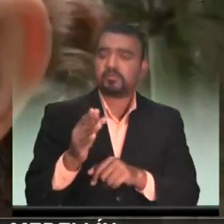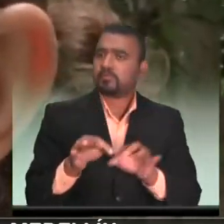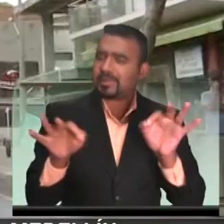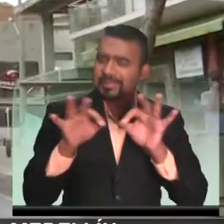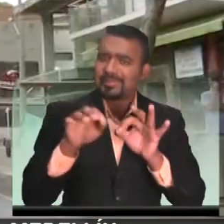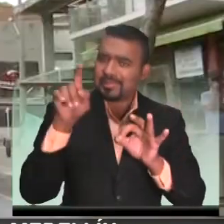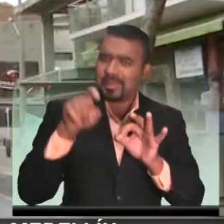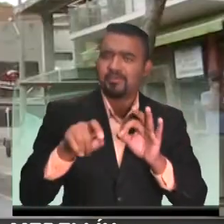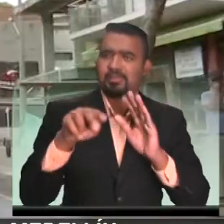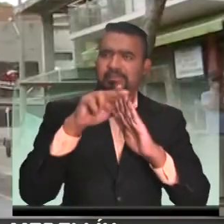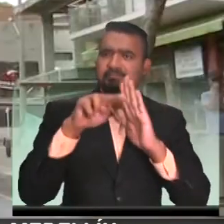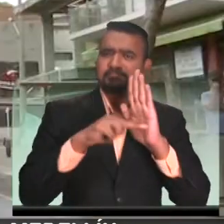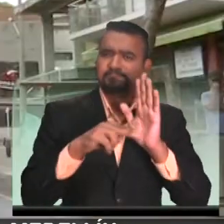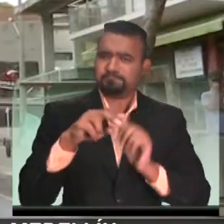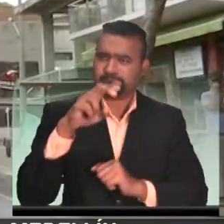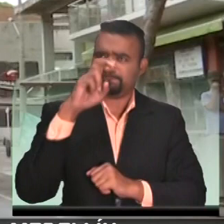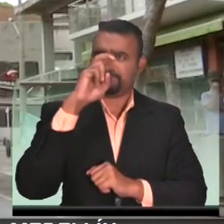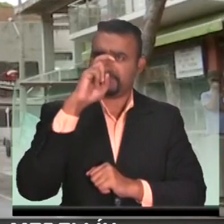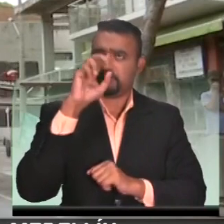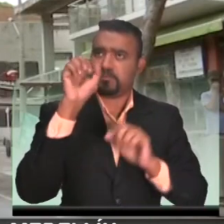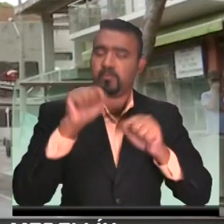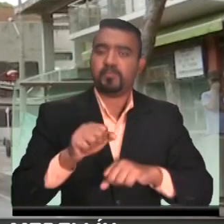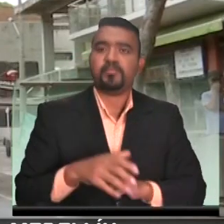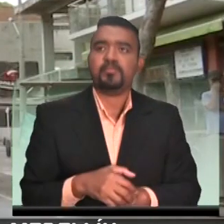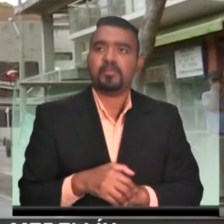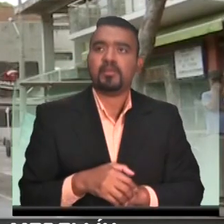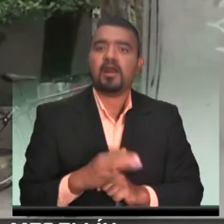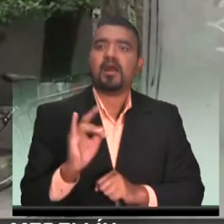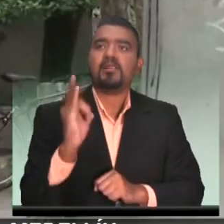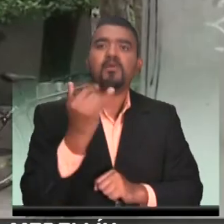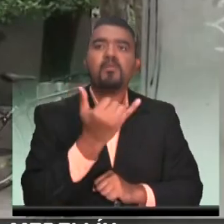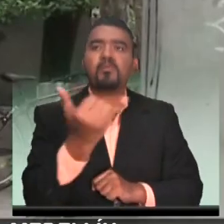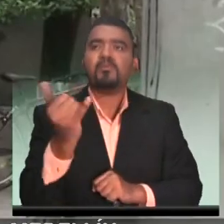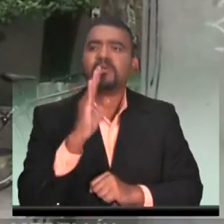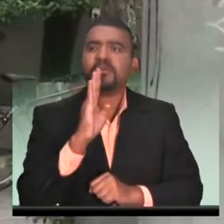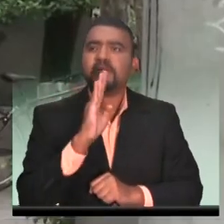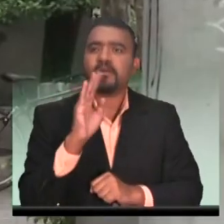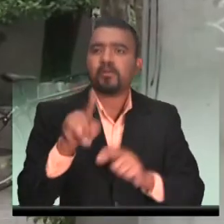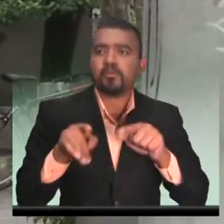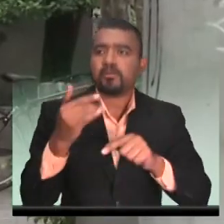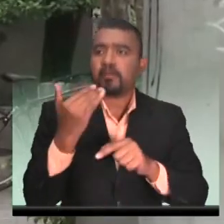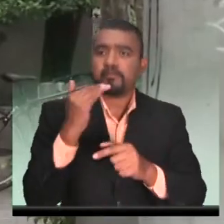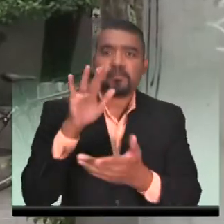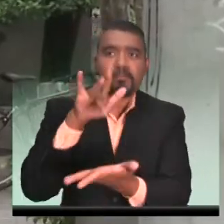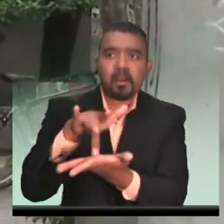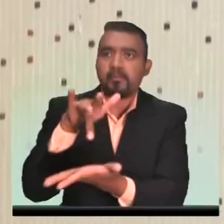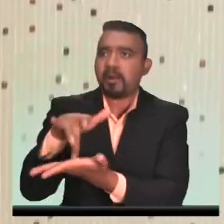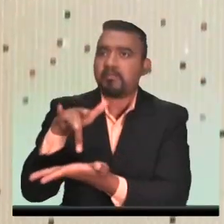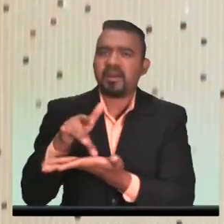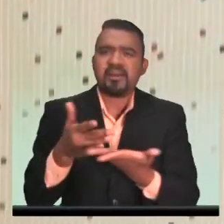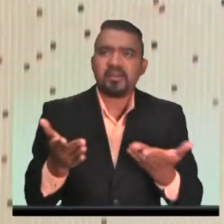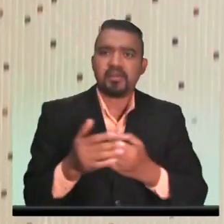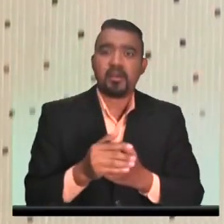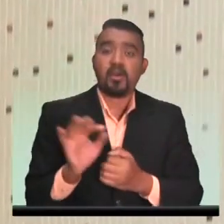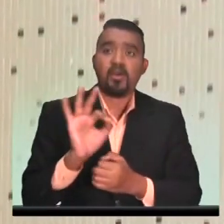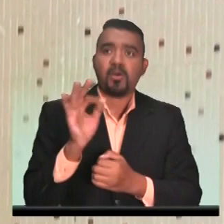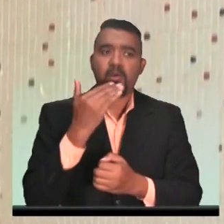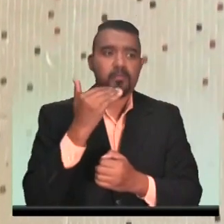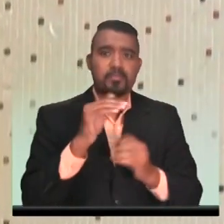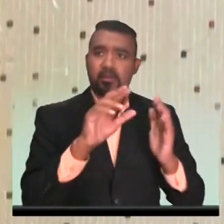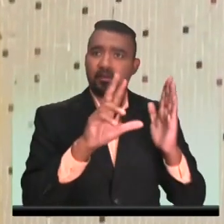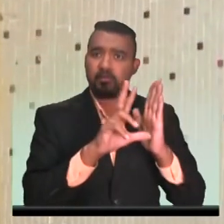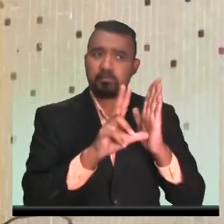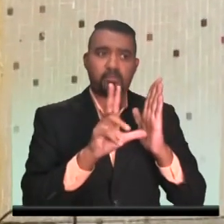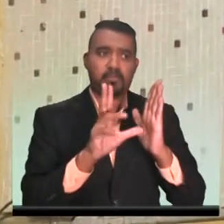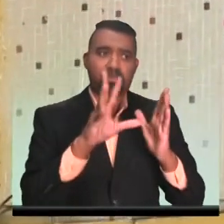controles y se contemplen la posibilidad de que las personas infectan hospedadas en esta zona sean trasladadas austeridades